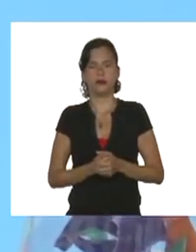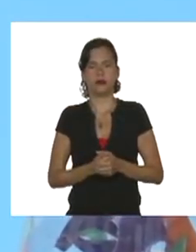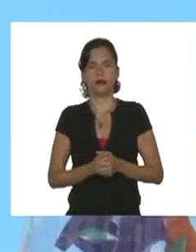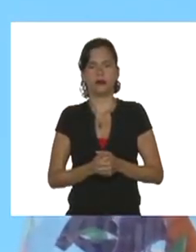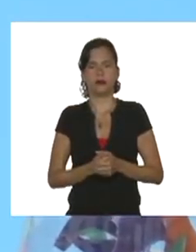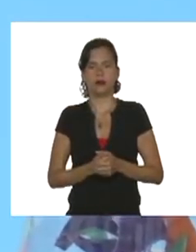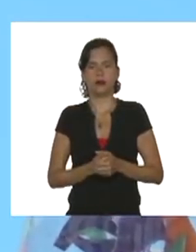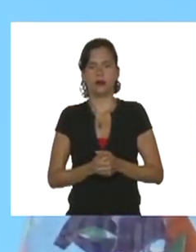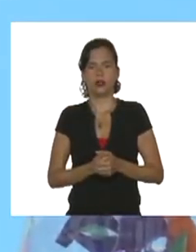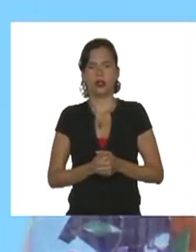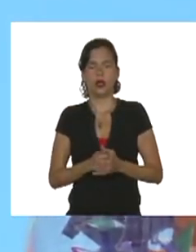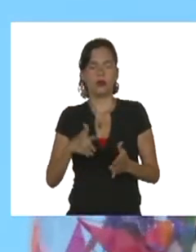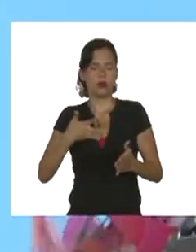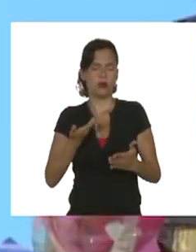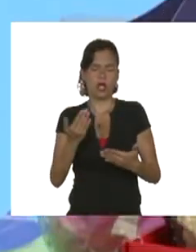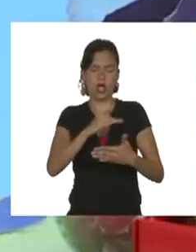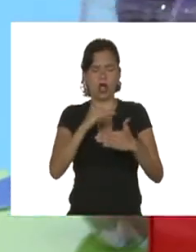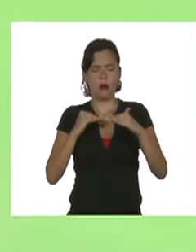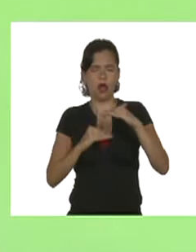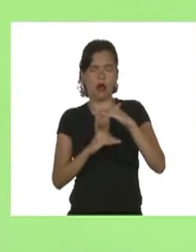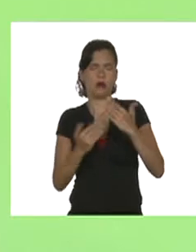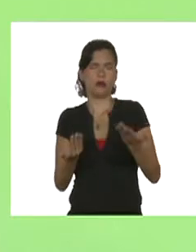Lo pueden colocar abajo